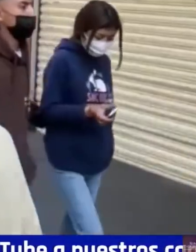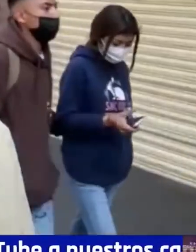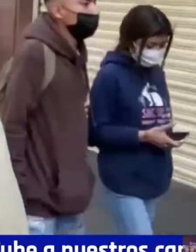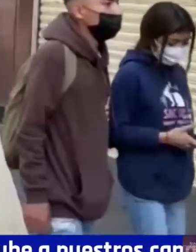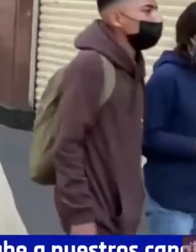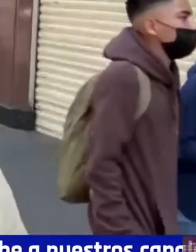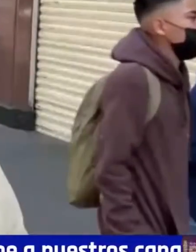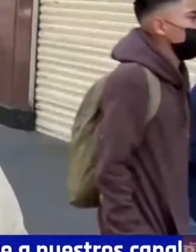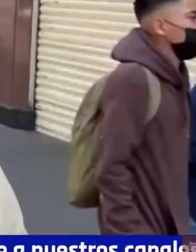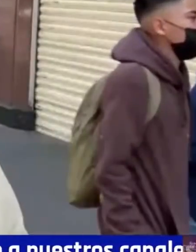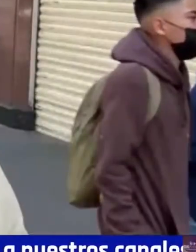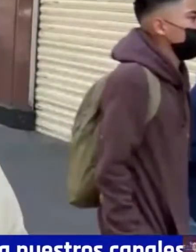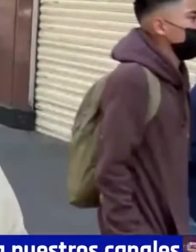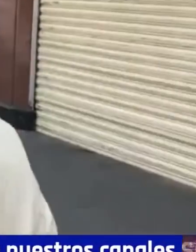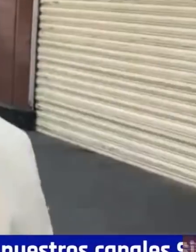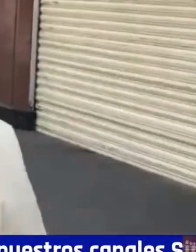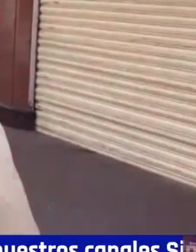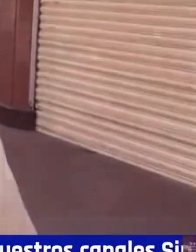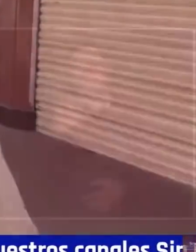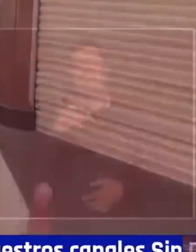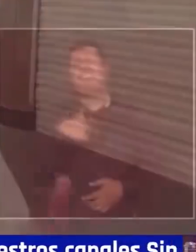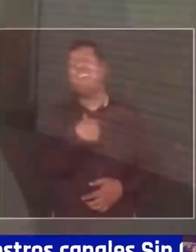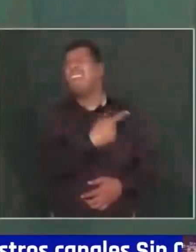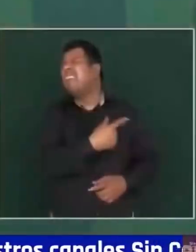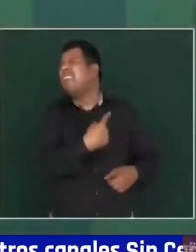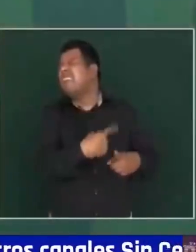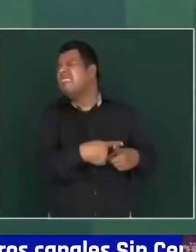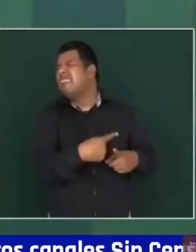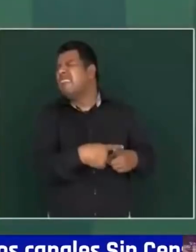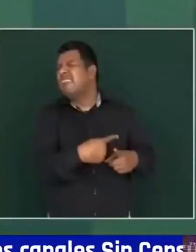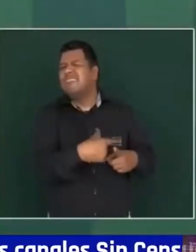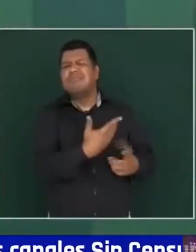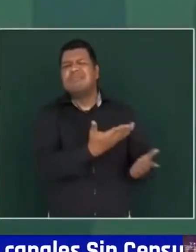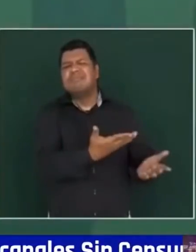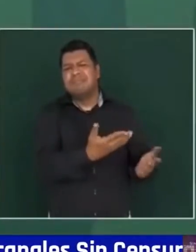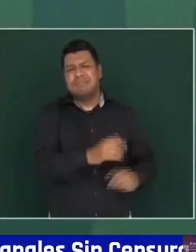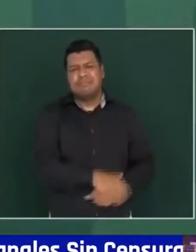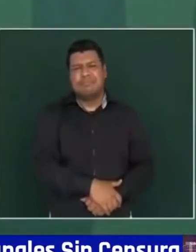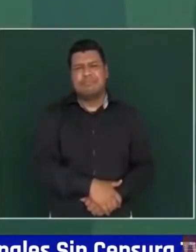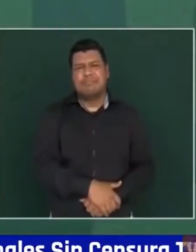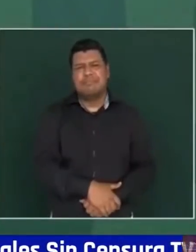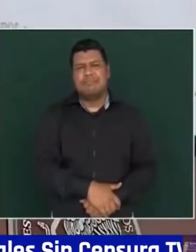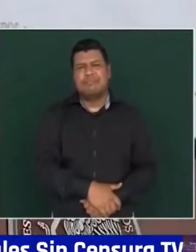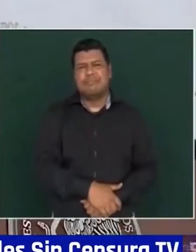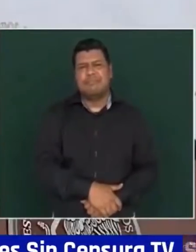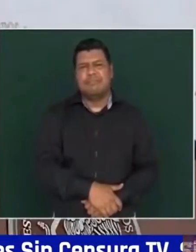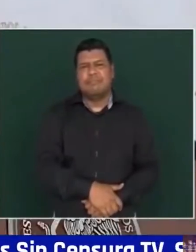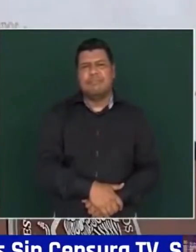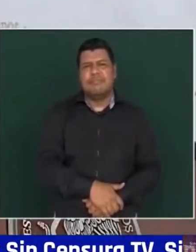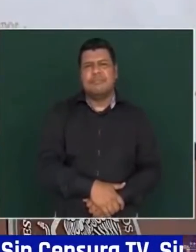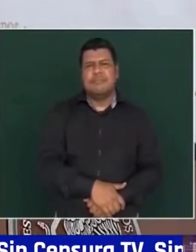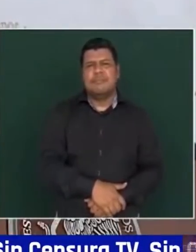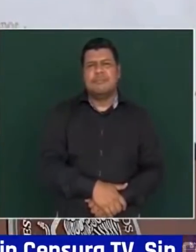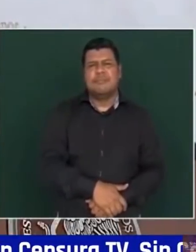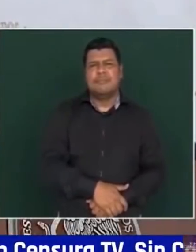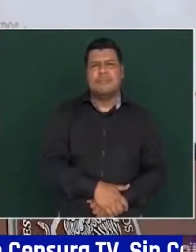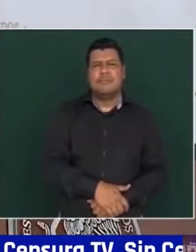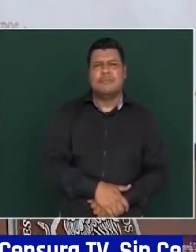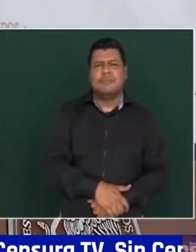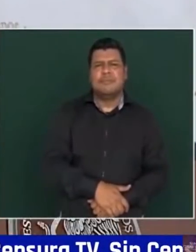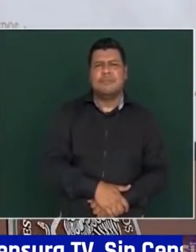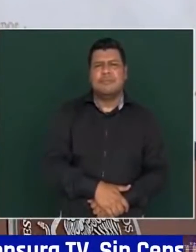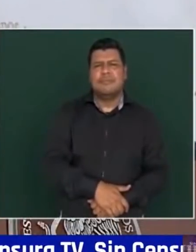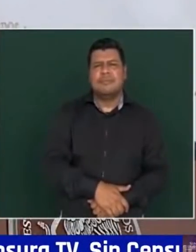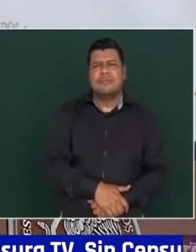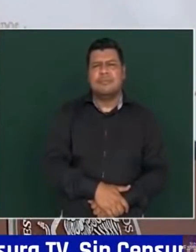Claudio X González, de Felipe Calderón, de Carlos Salinas de Gortari, de Ernesto Zedillo, de Vicente Fox,